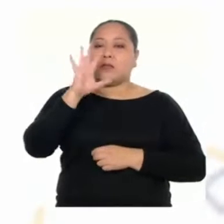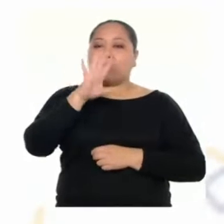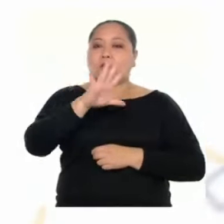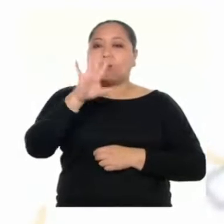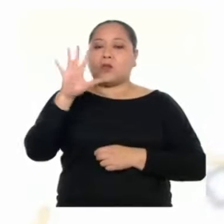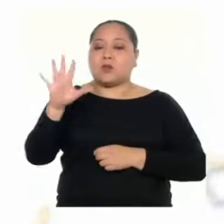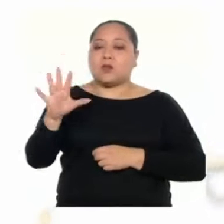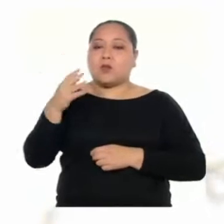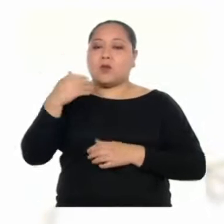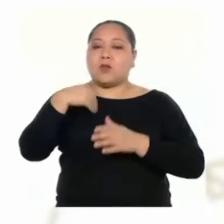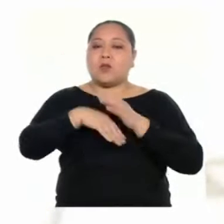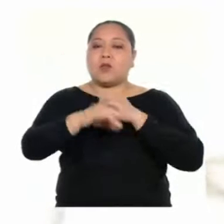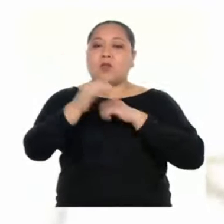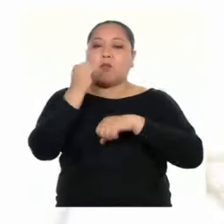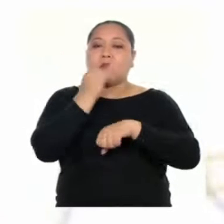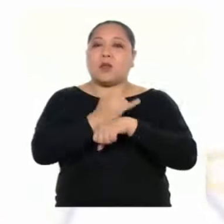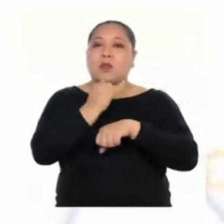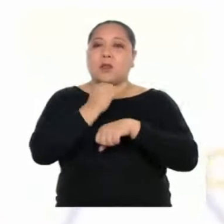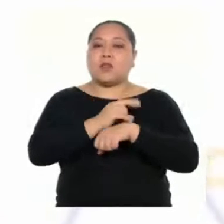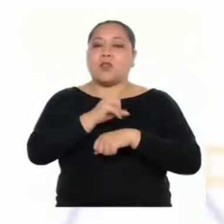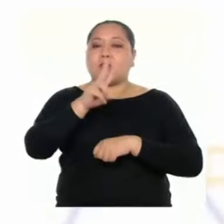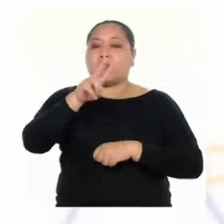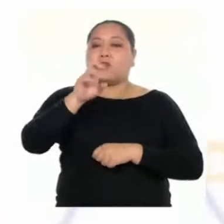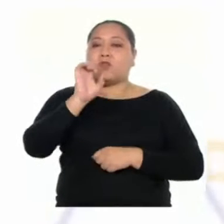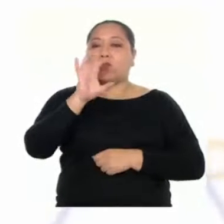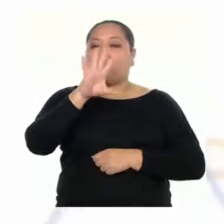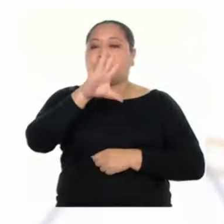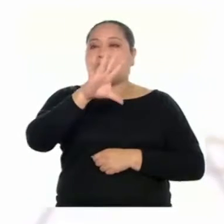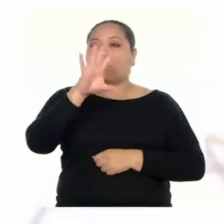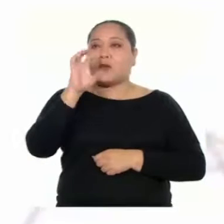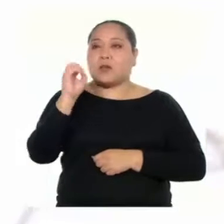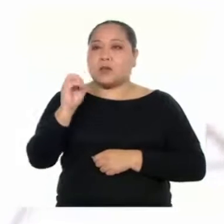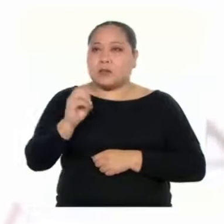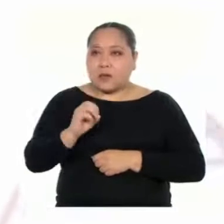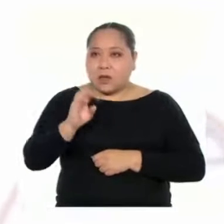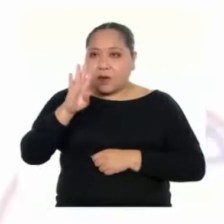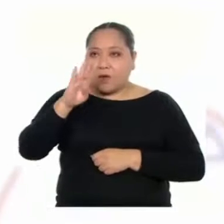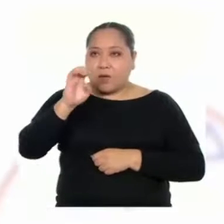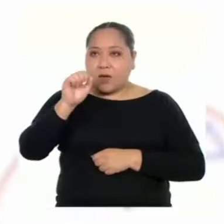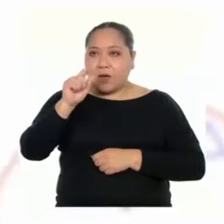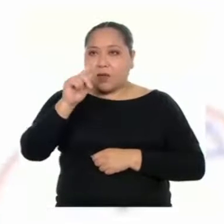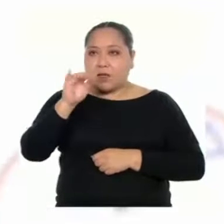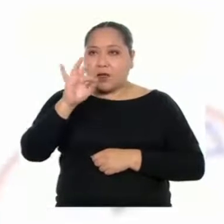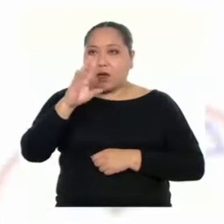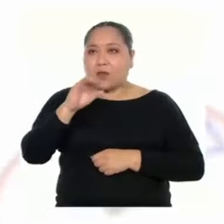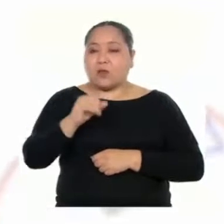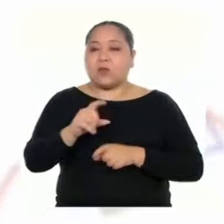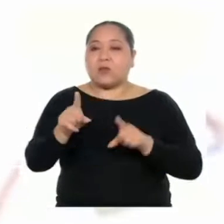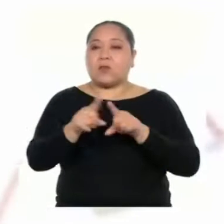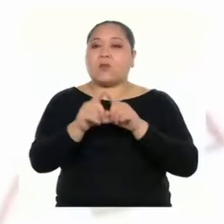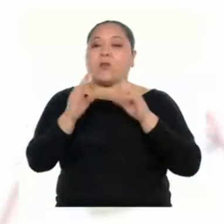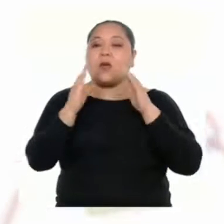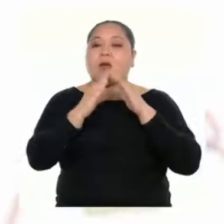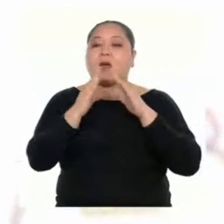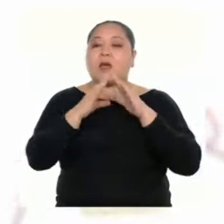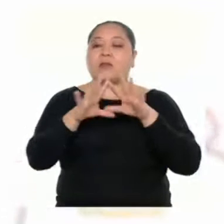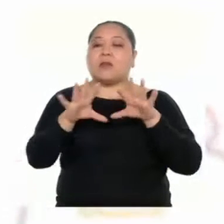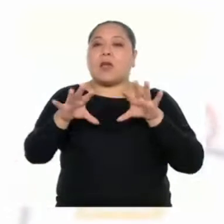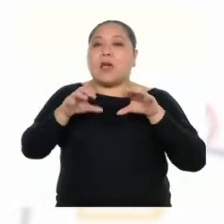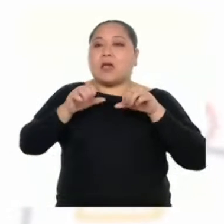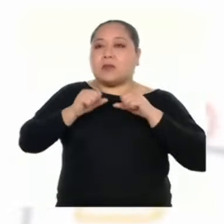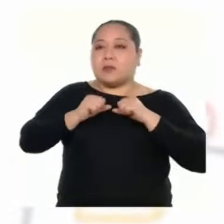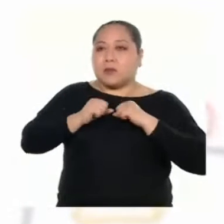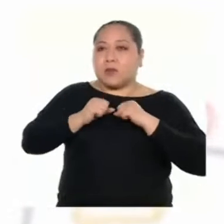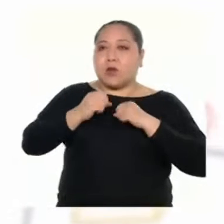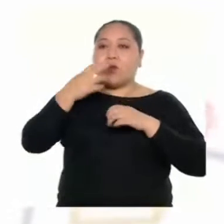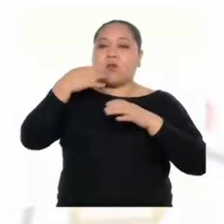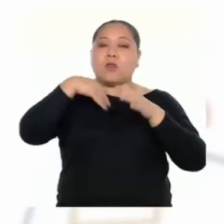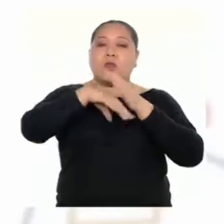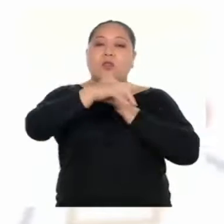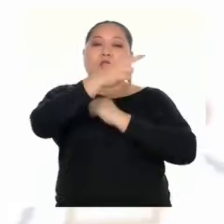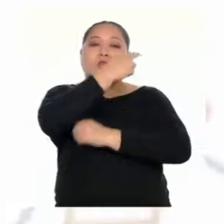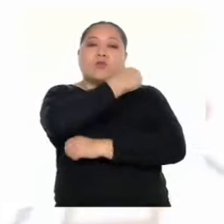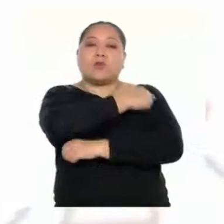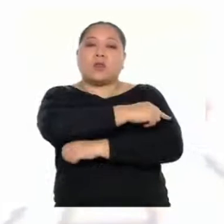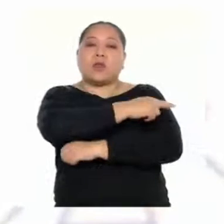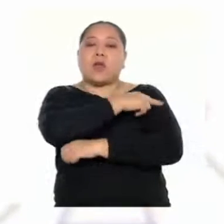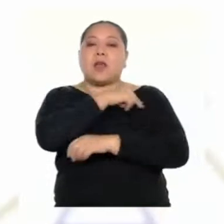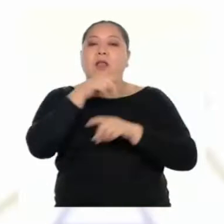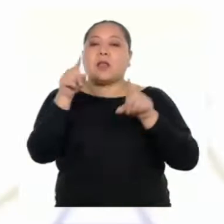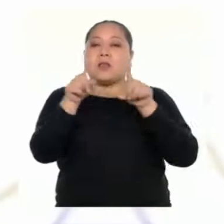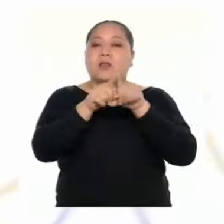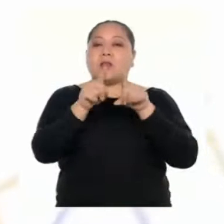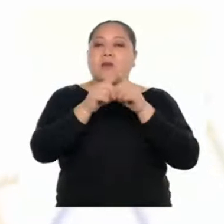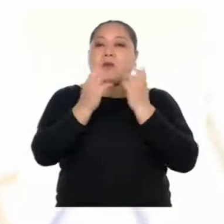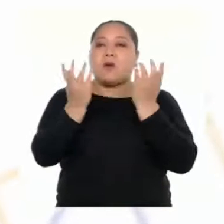3.655 en conventos, 215 en beaterios y también en casas de recogimiento, hospitales y